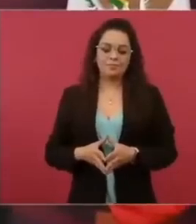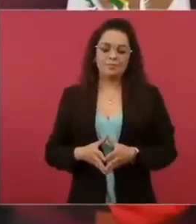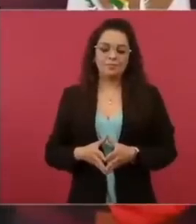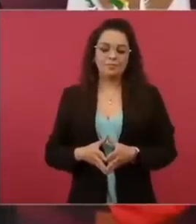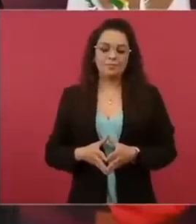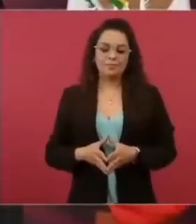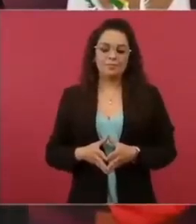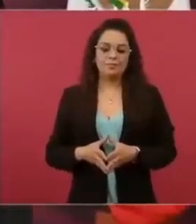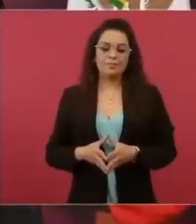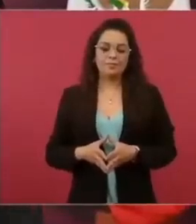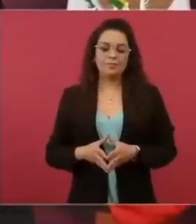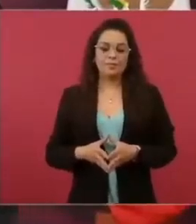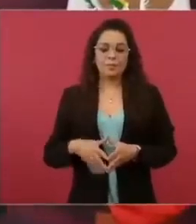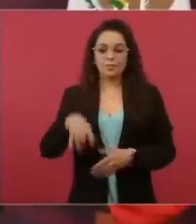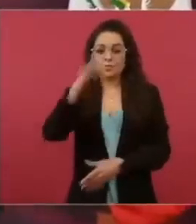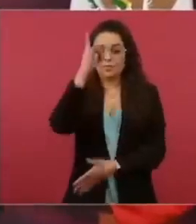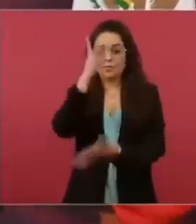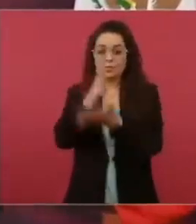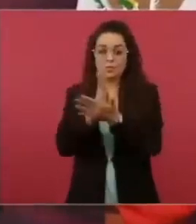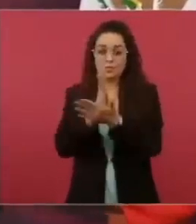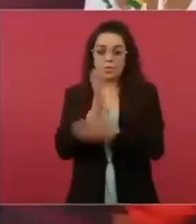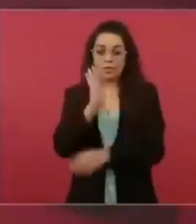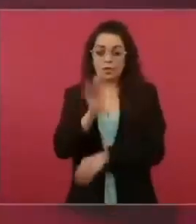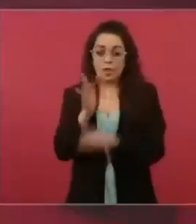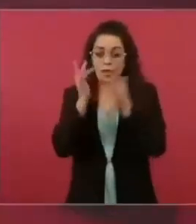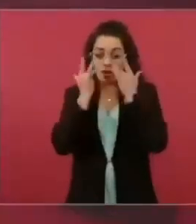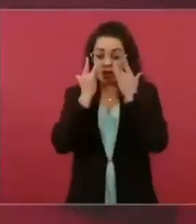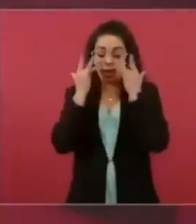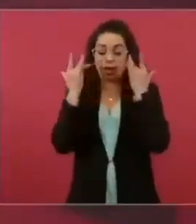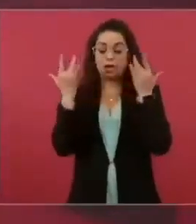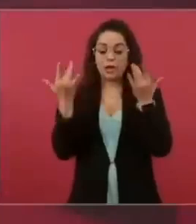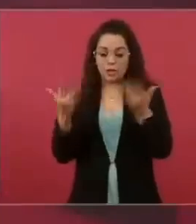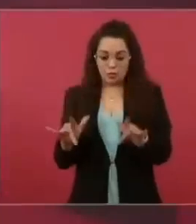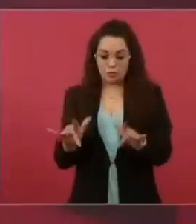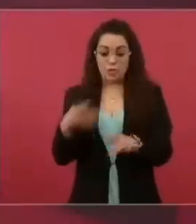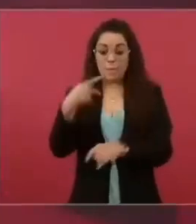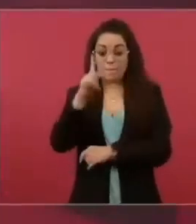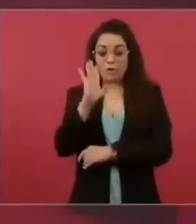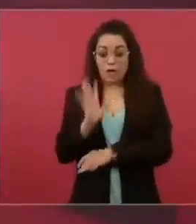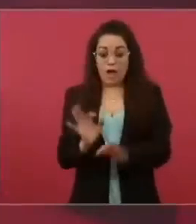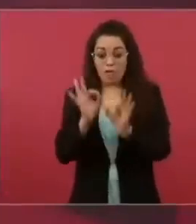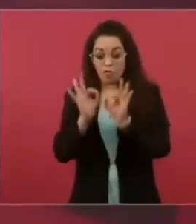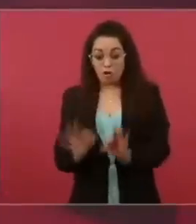solo está la renuncia de que tampoco la ha presentado